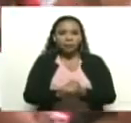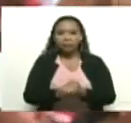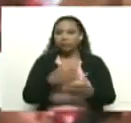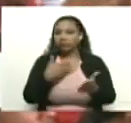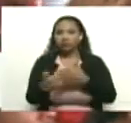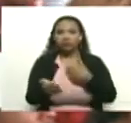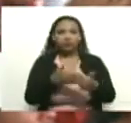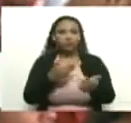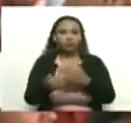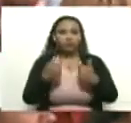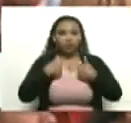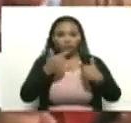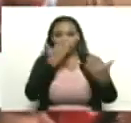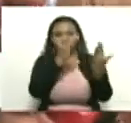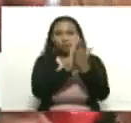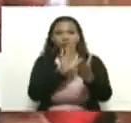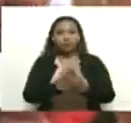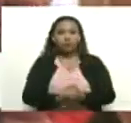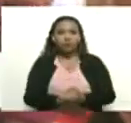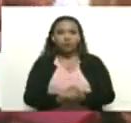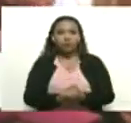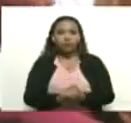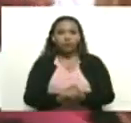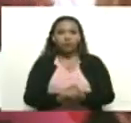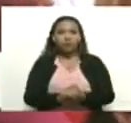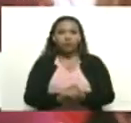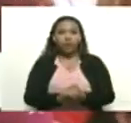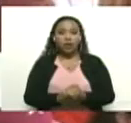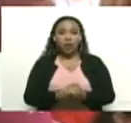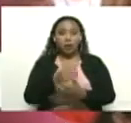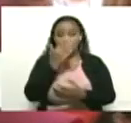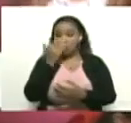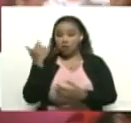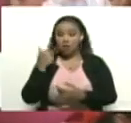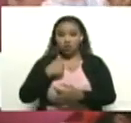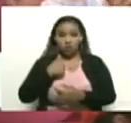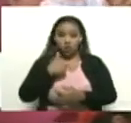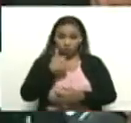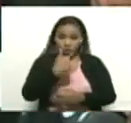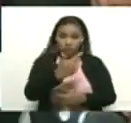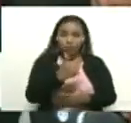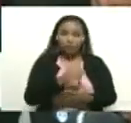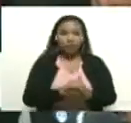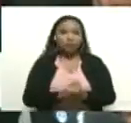por ellos, lo voy a enfrentar. Yo dije en estos días, ¿no?